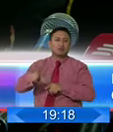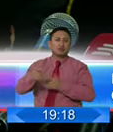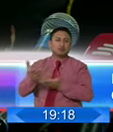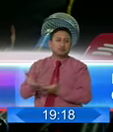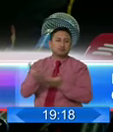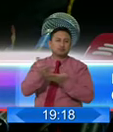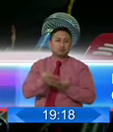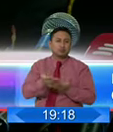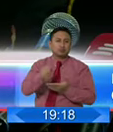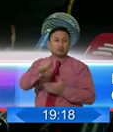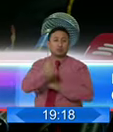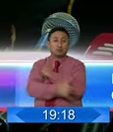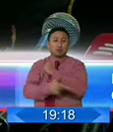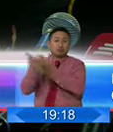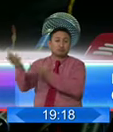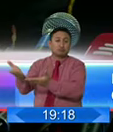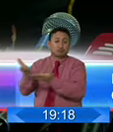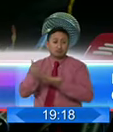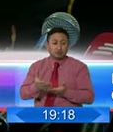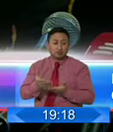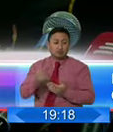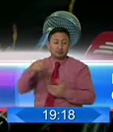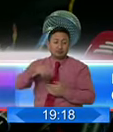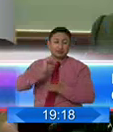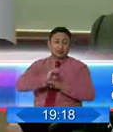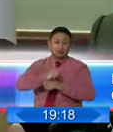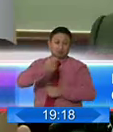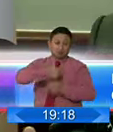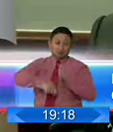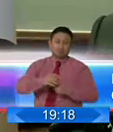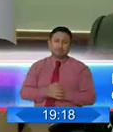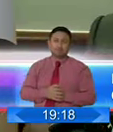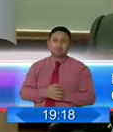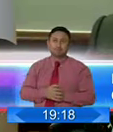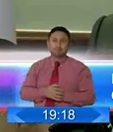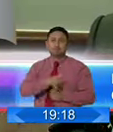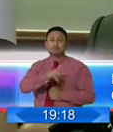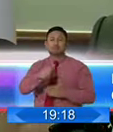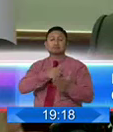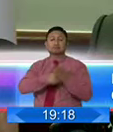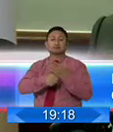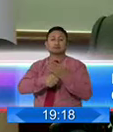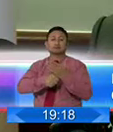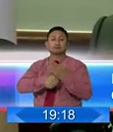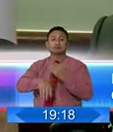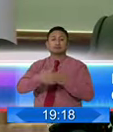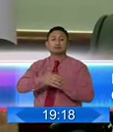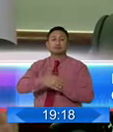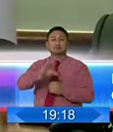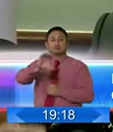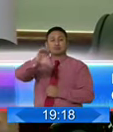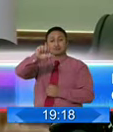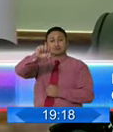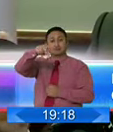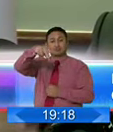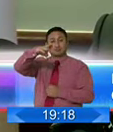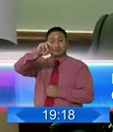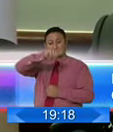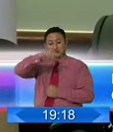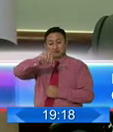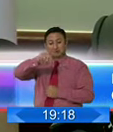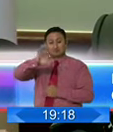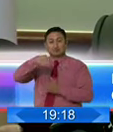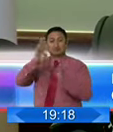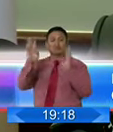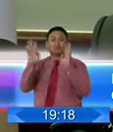desde el exterior al mercado ecuatoriano. Por otra parte, el ministro Campana mencionó que viajará a la cumbre de la Alianza del